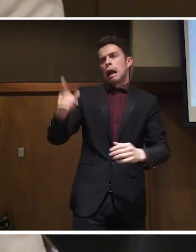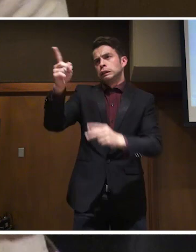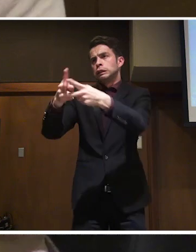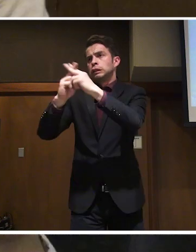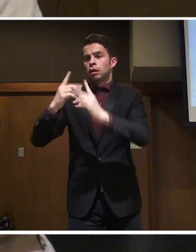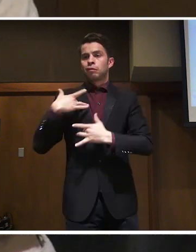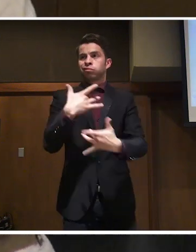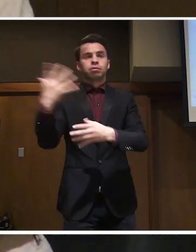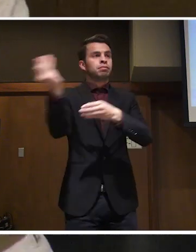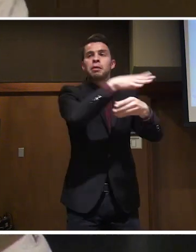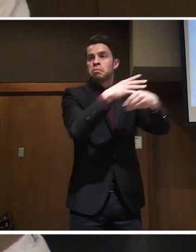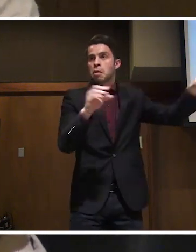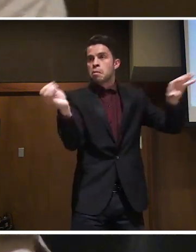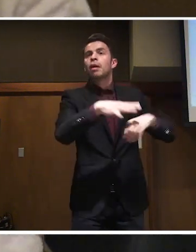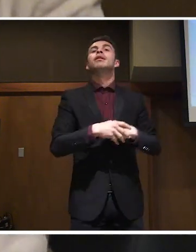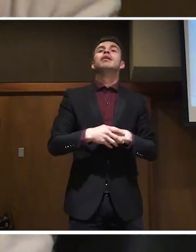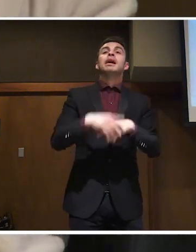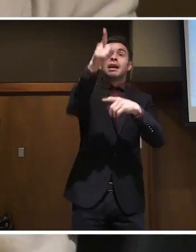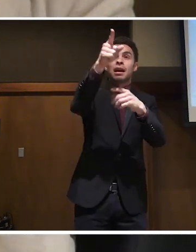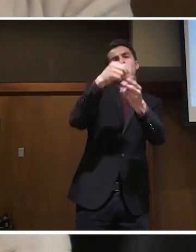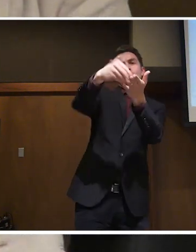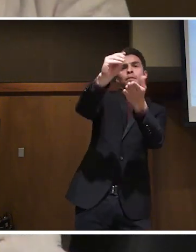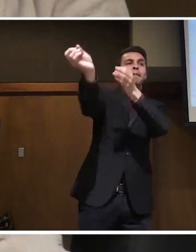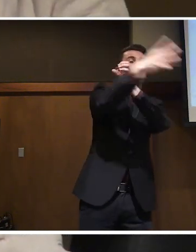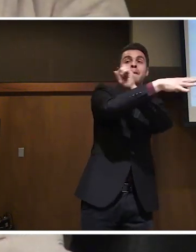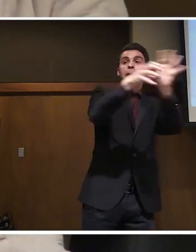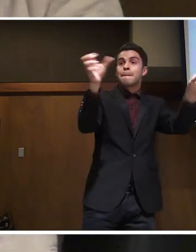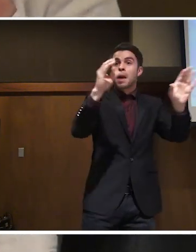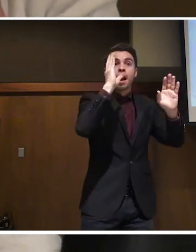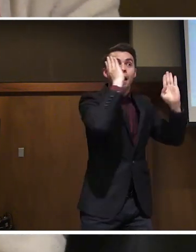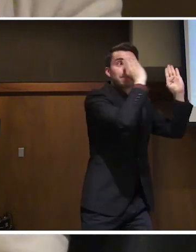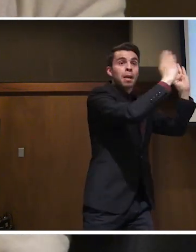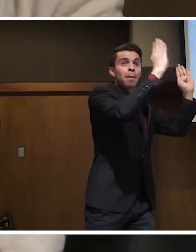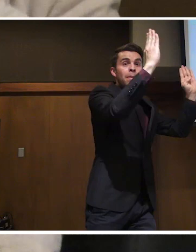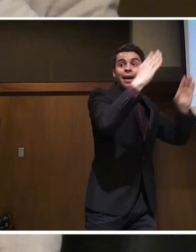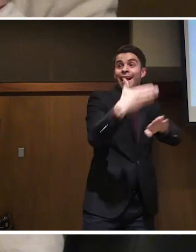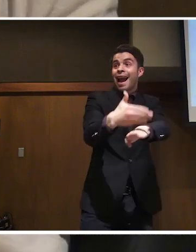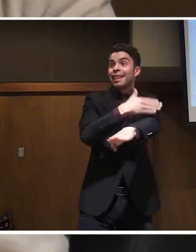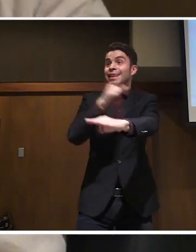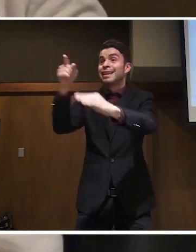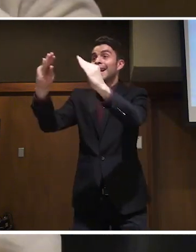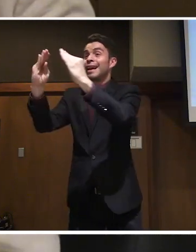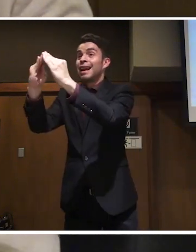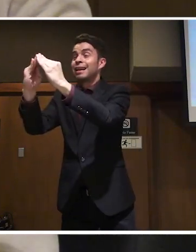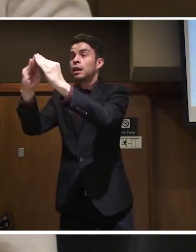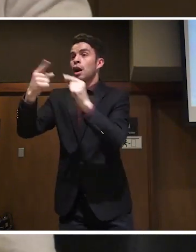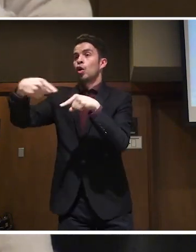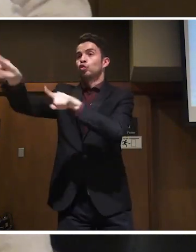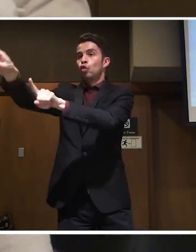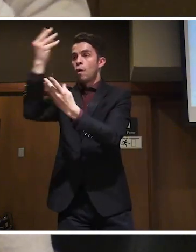mucho más democráticos. Y en esa misma medida, las bibliotecas se convierten